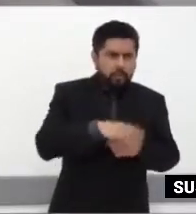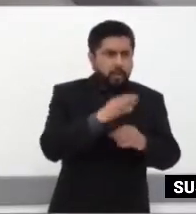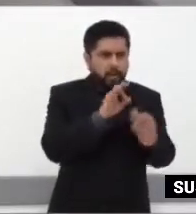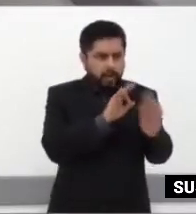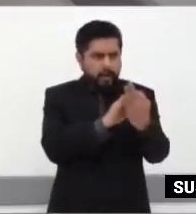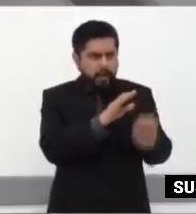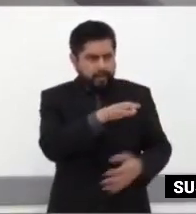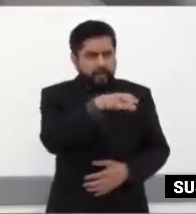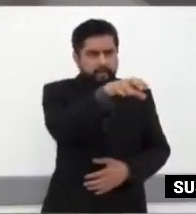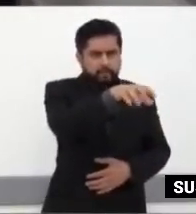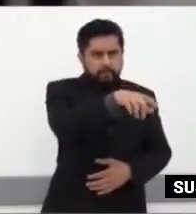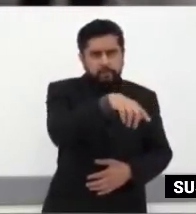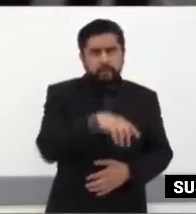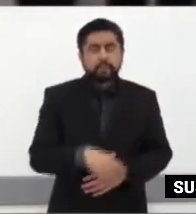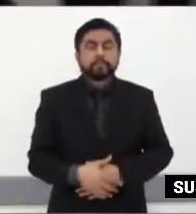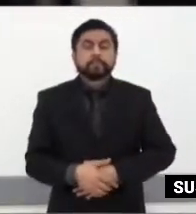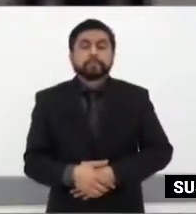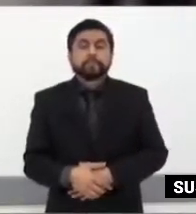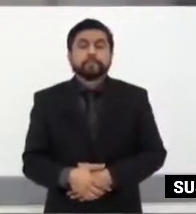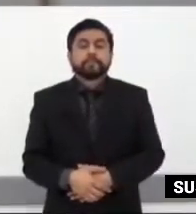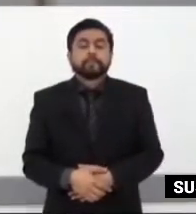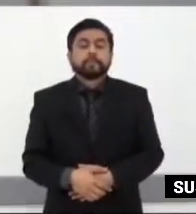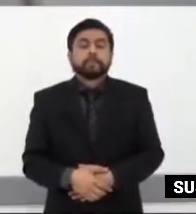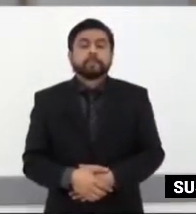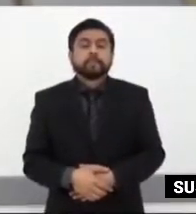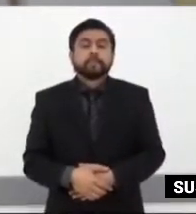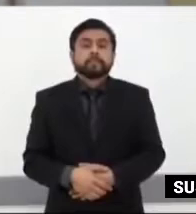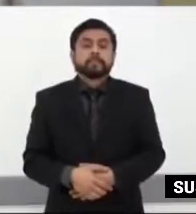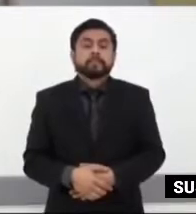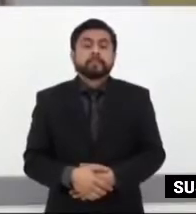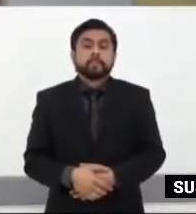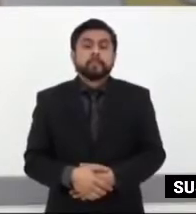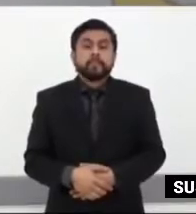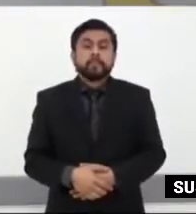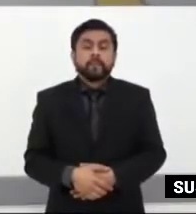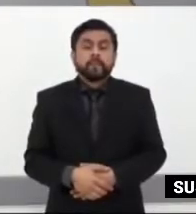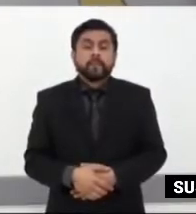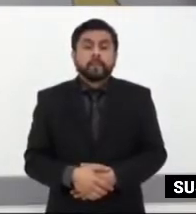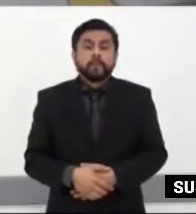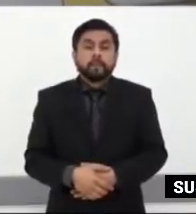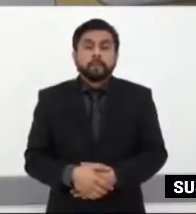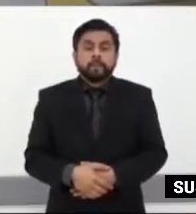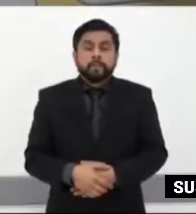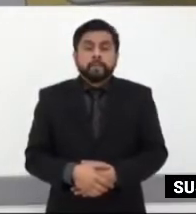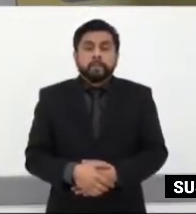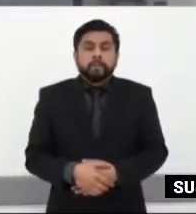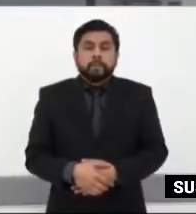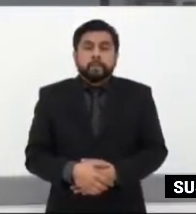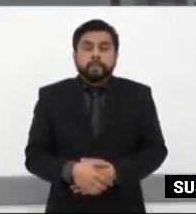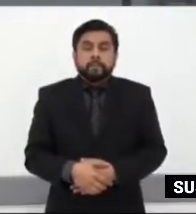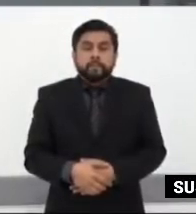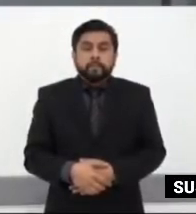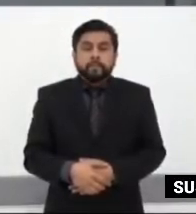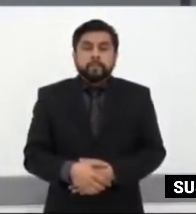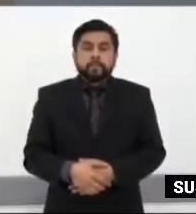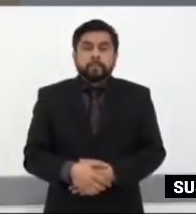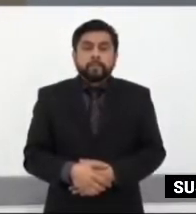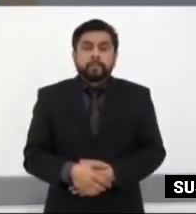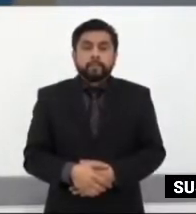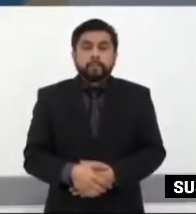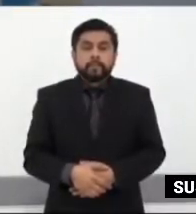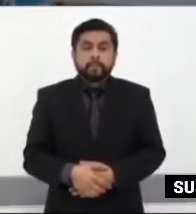una valoración de si usáramos en los hospitales los ópticos estos que usan también? ¿Qué